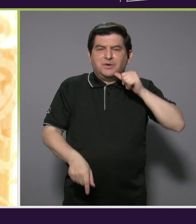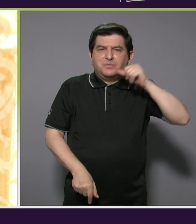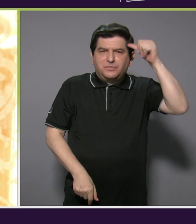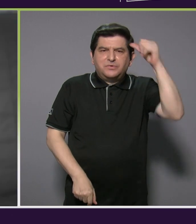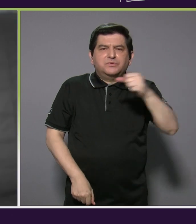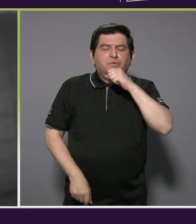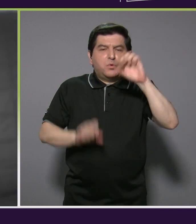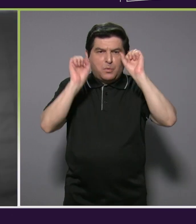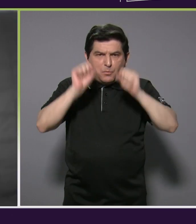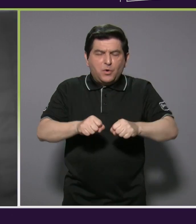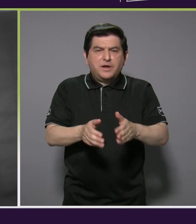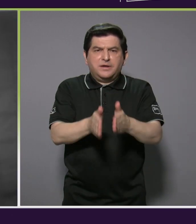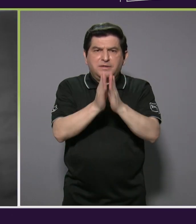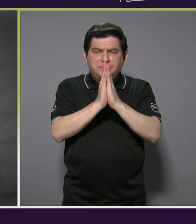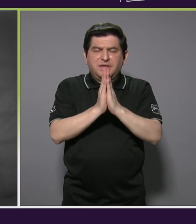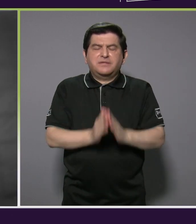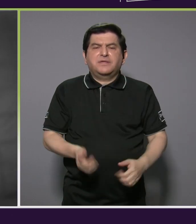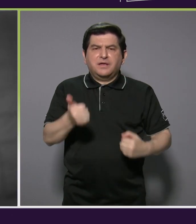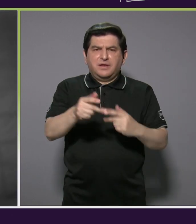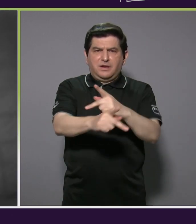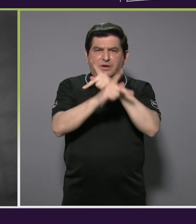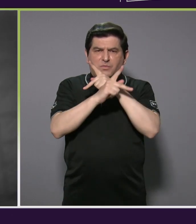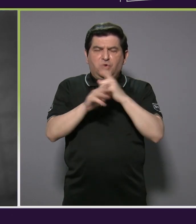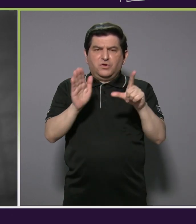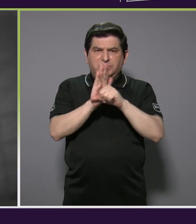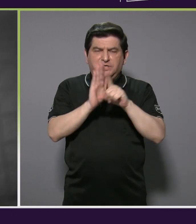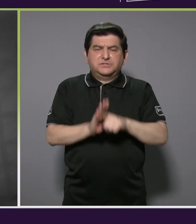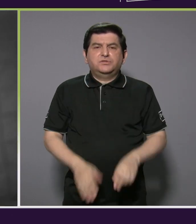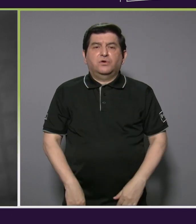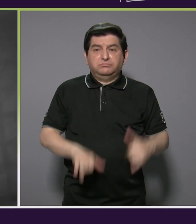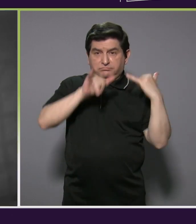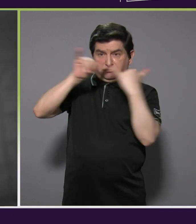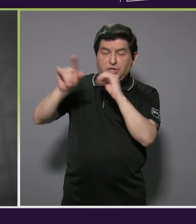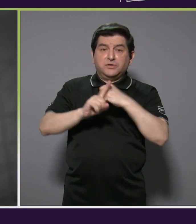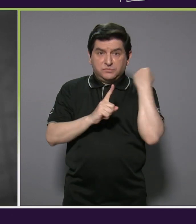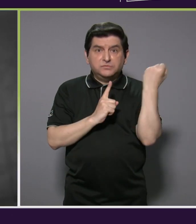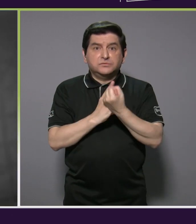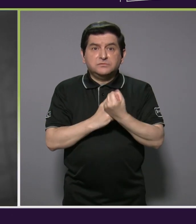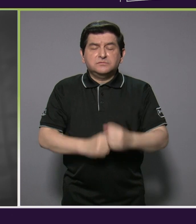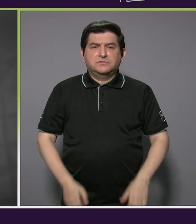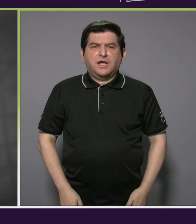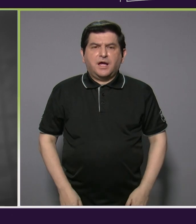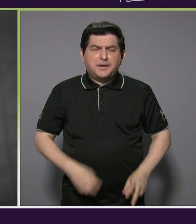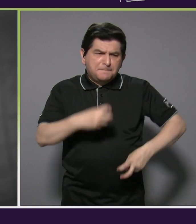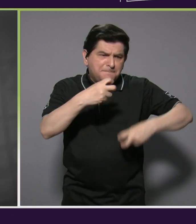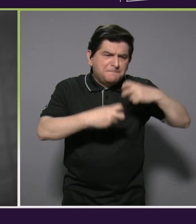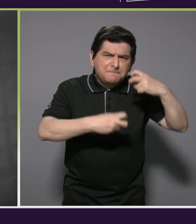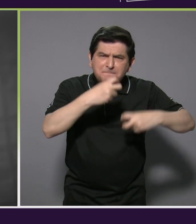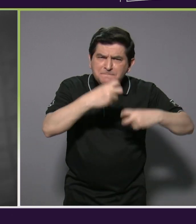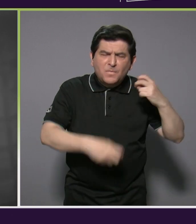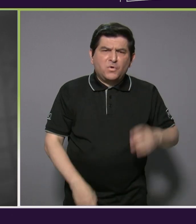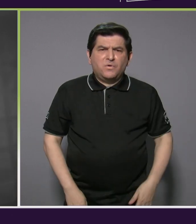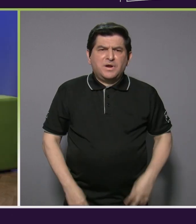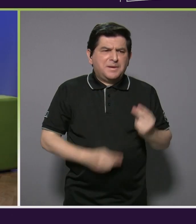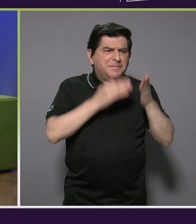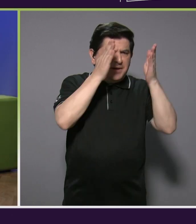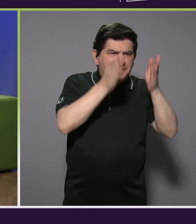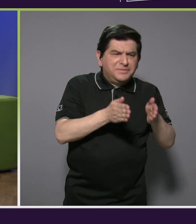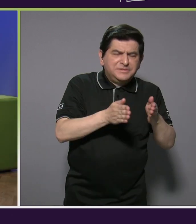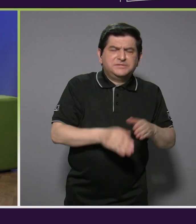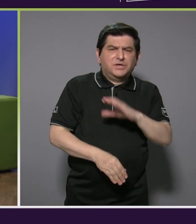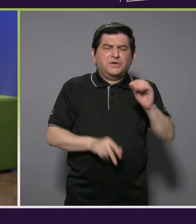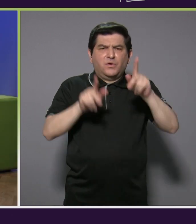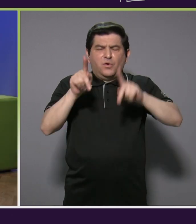puede recurrir a la ley para denunciar este tipo de situaciones, ¿verdad? Cuando tiene un problema, digamos que tiene un vecino o alguien